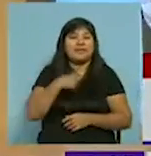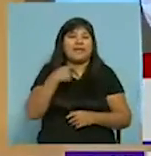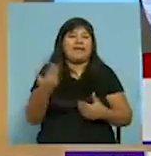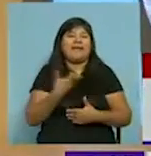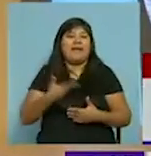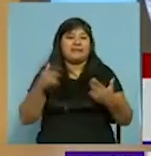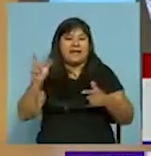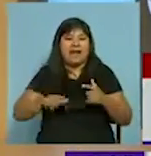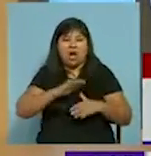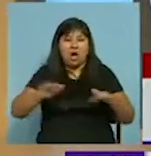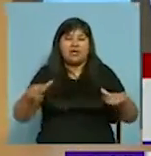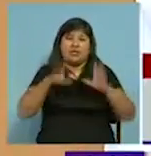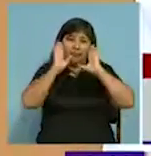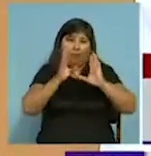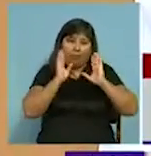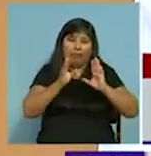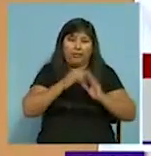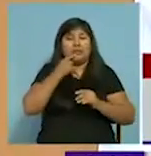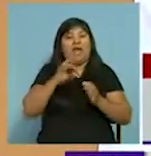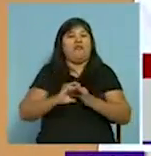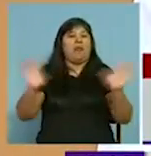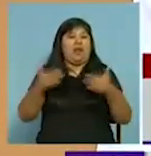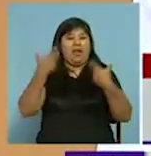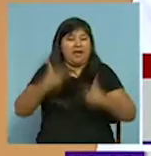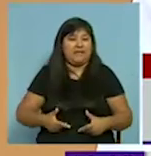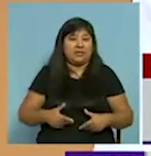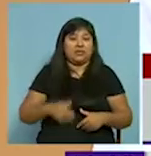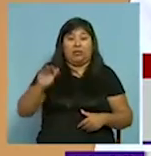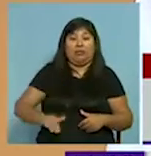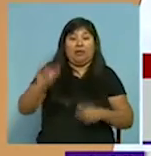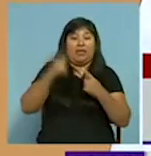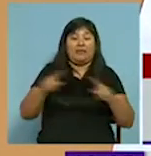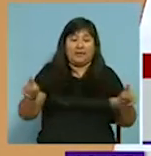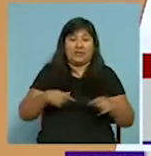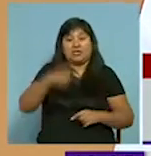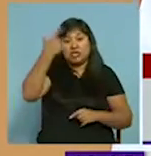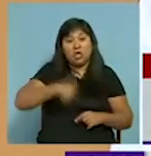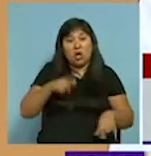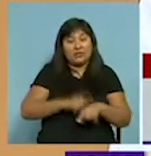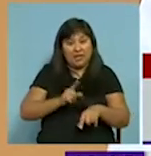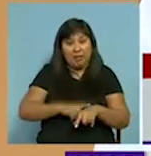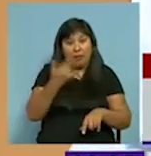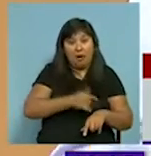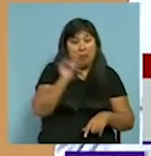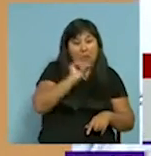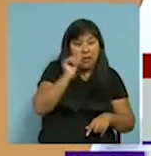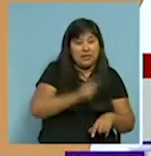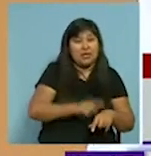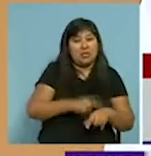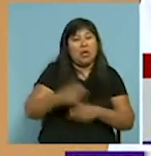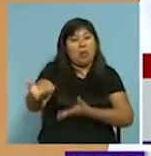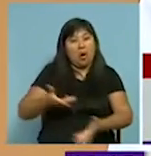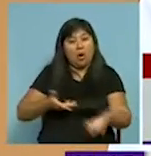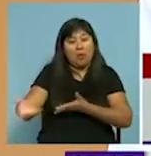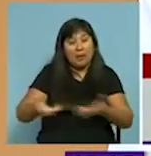chicos tengan una libertad absoluta para crecer de una manera distinta entonces en el poquito tiempo que nosotros tenemos para compartir